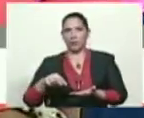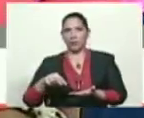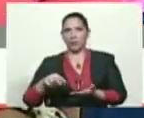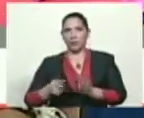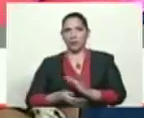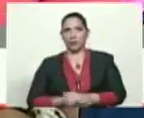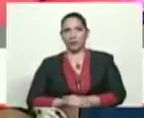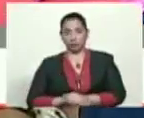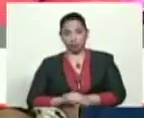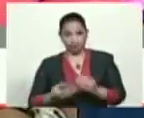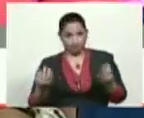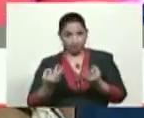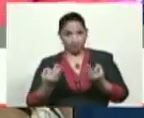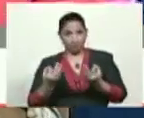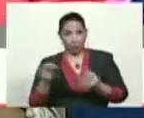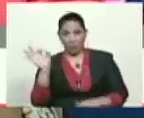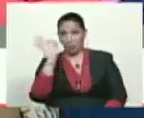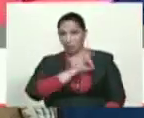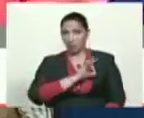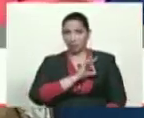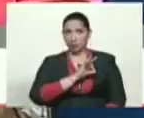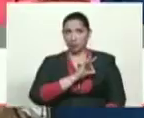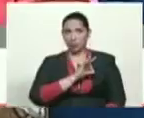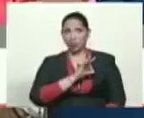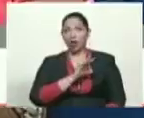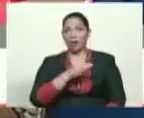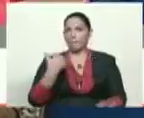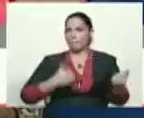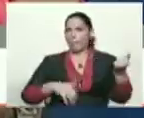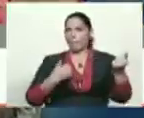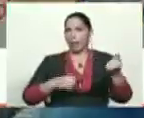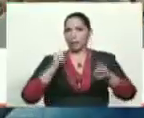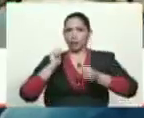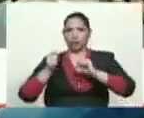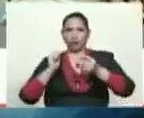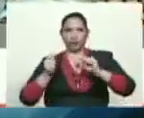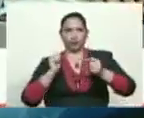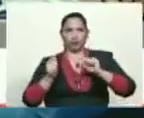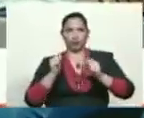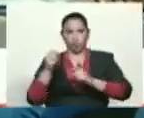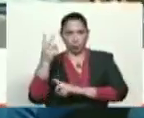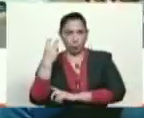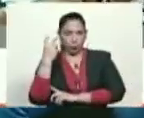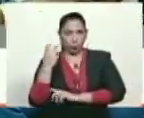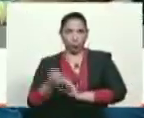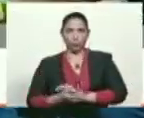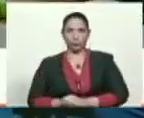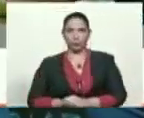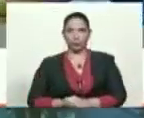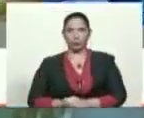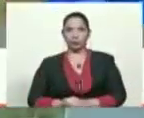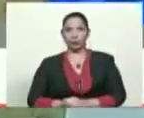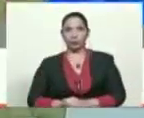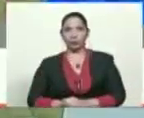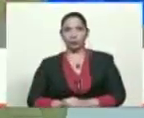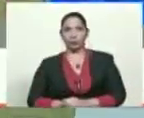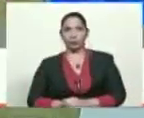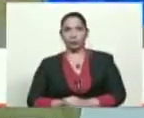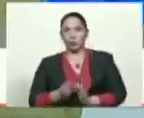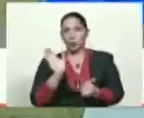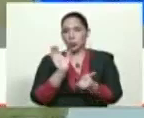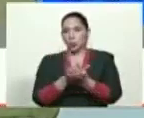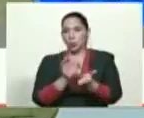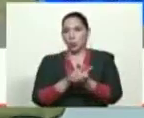verdad barquisimeto en la ciudad del 4 y la maraca del tamunangue humana